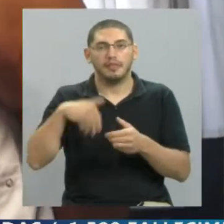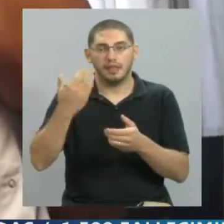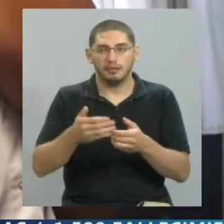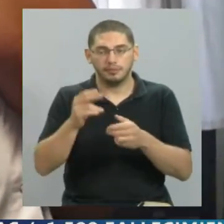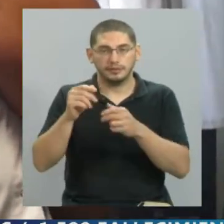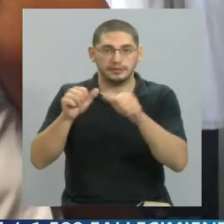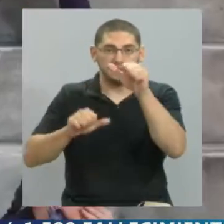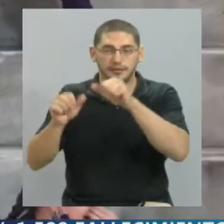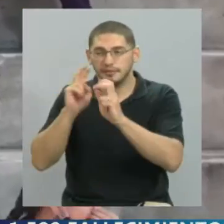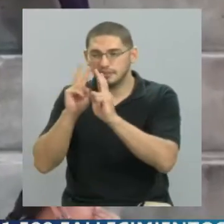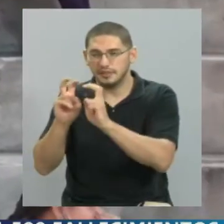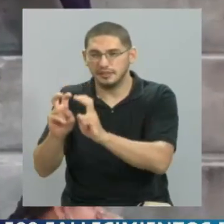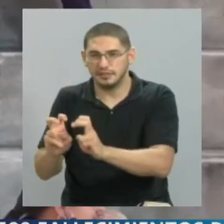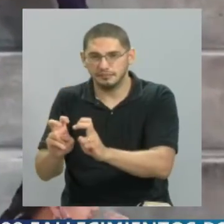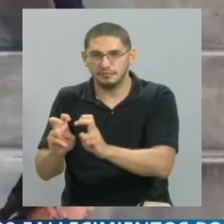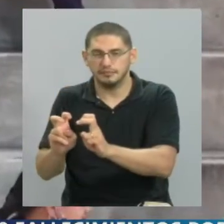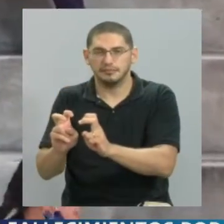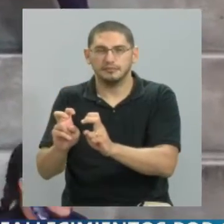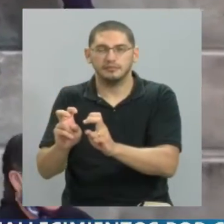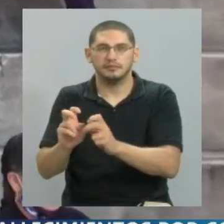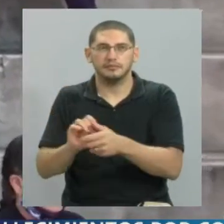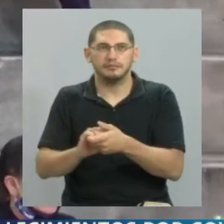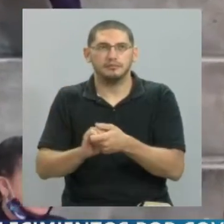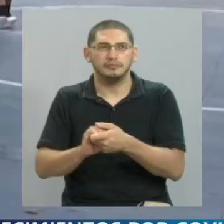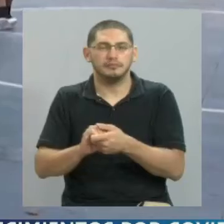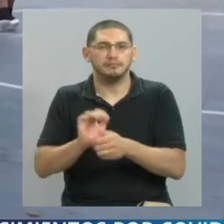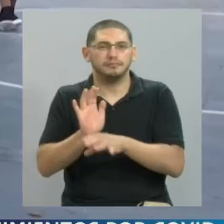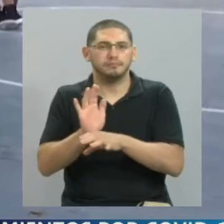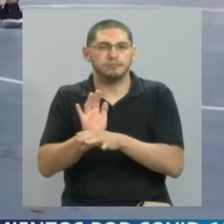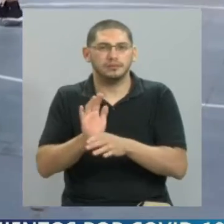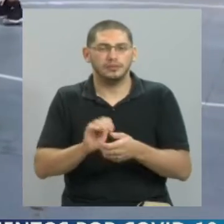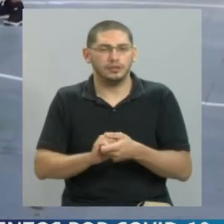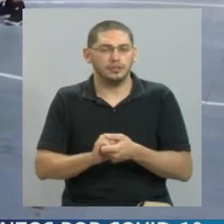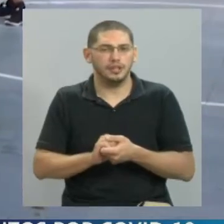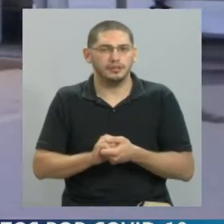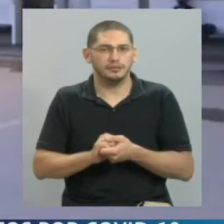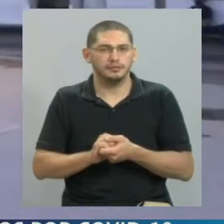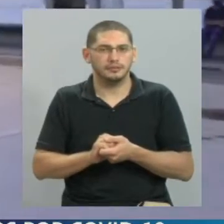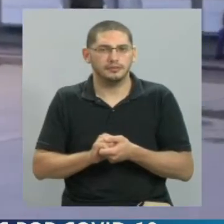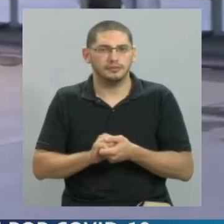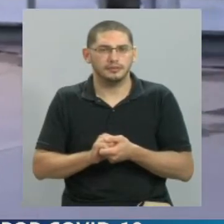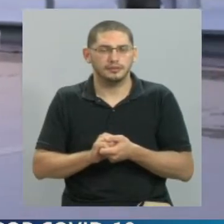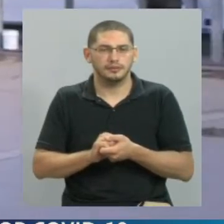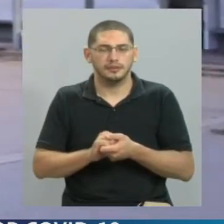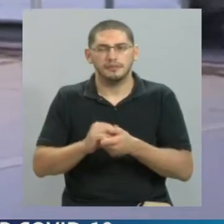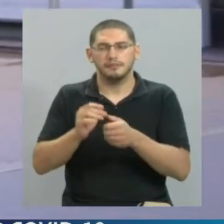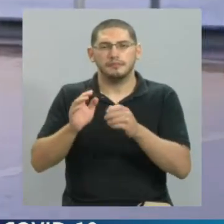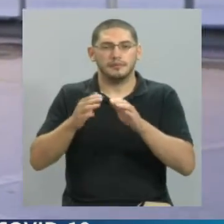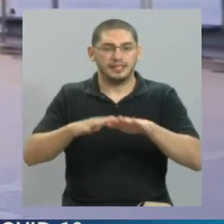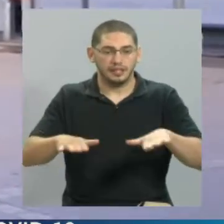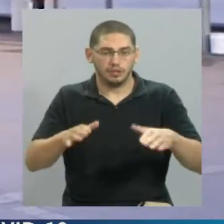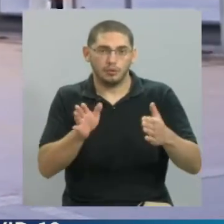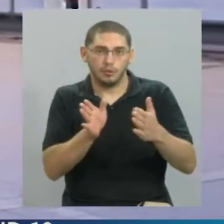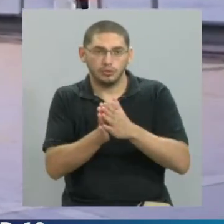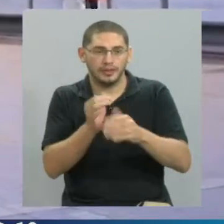firme que no son especiales transmisores y que no son especiales receptores del virus, por lo cual trabajar con chicos no es una